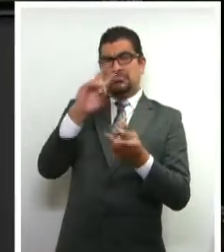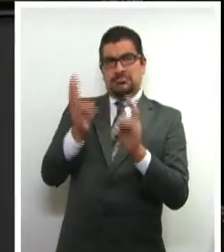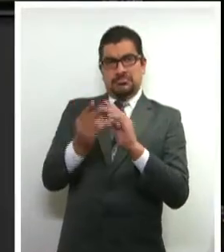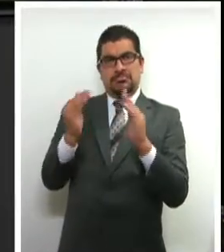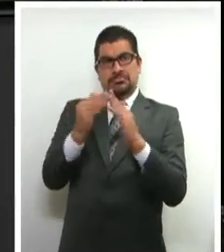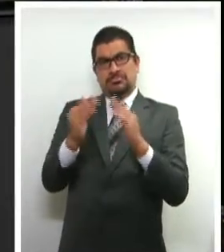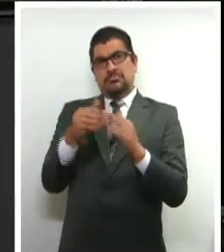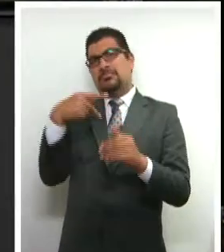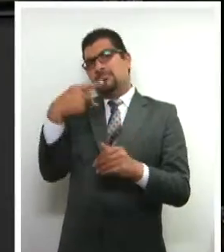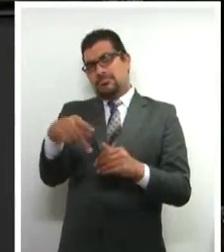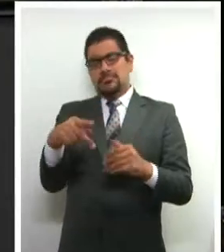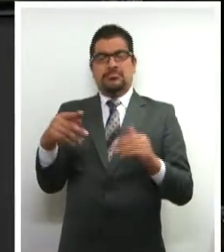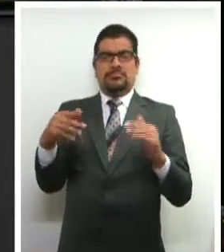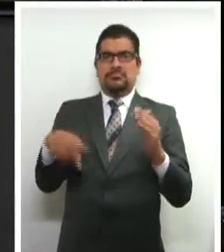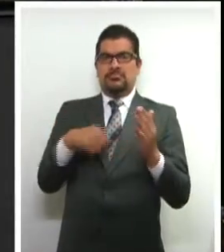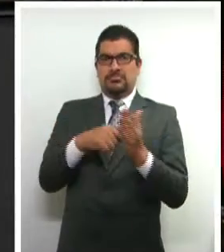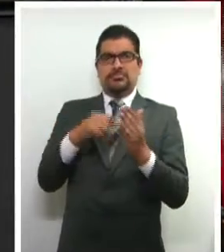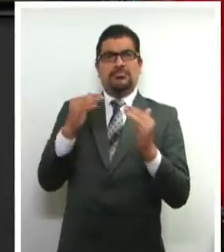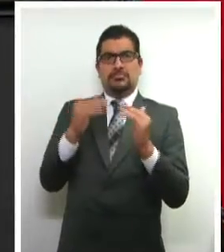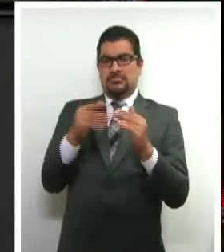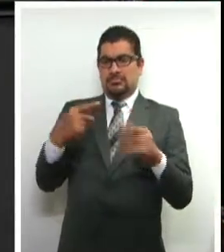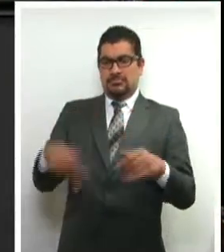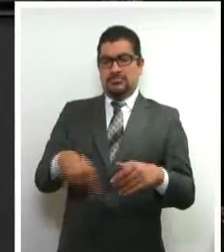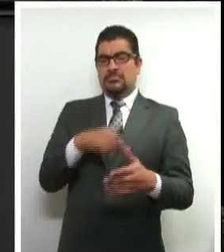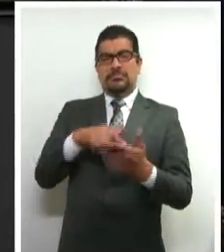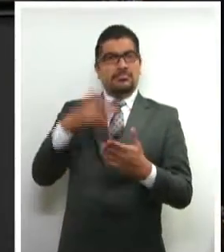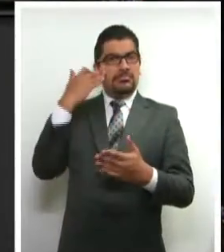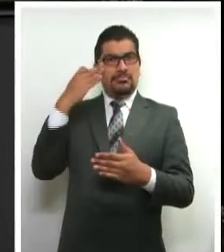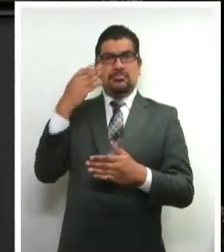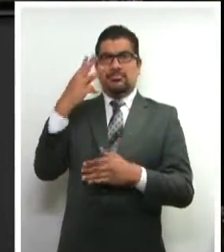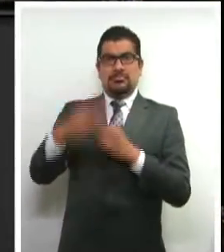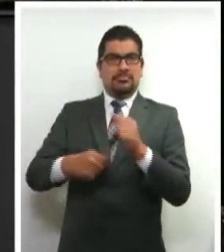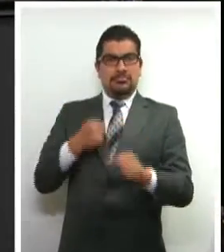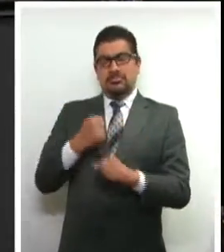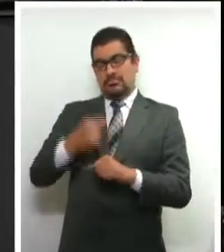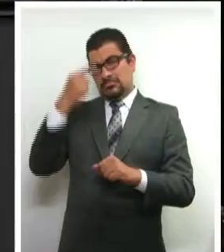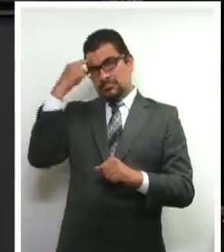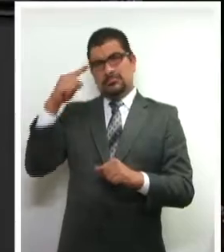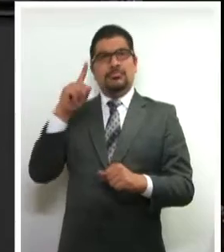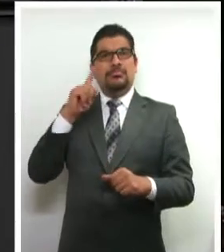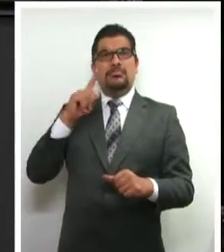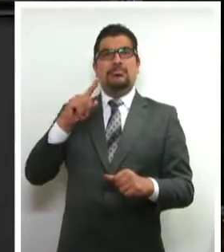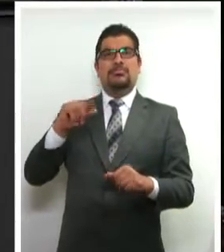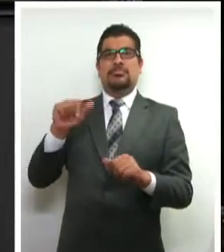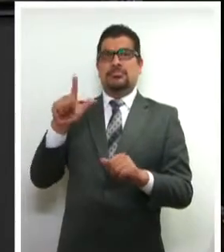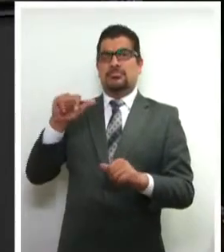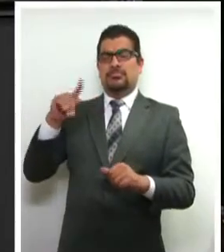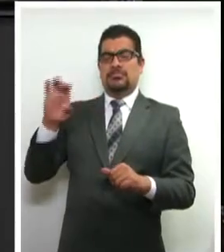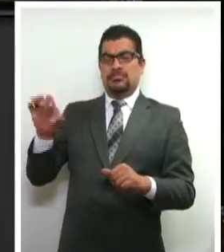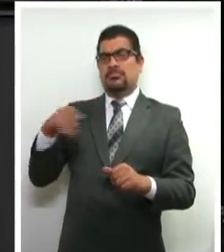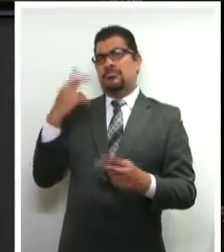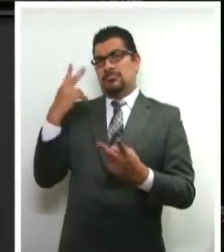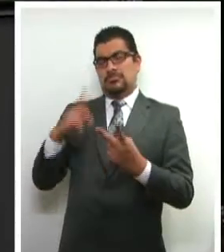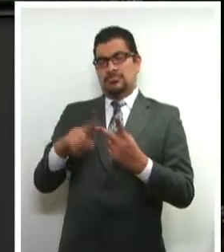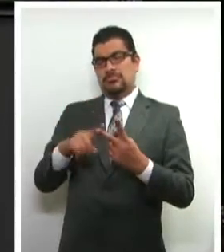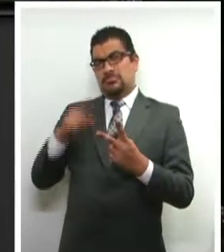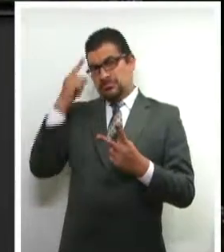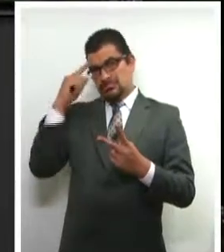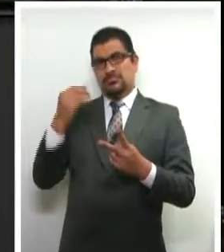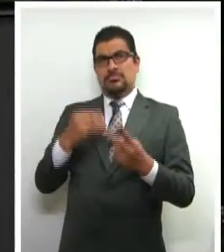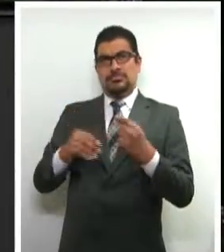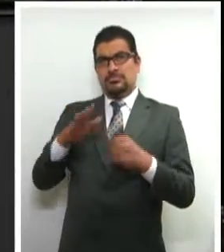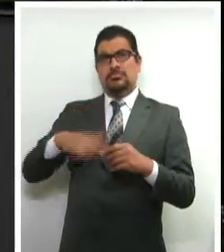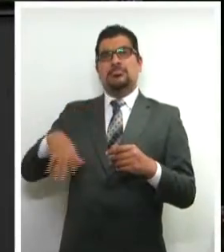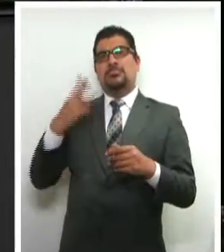en su demarcación política, por lo menos de 3 años para alcalde y 2 para los concejales. 3 años se fija